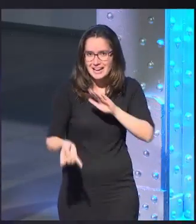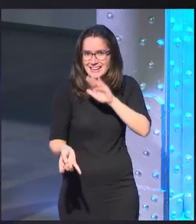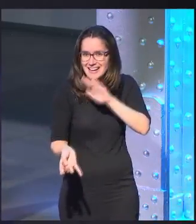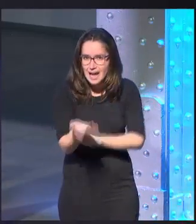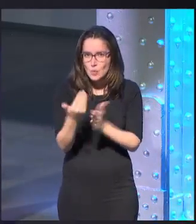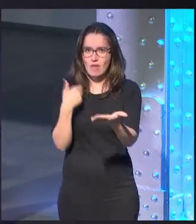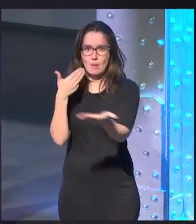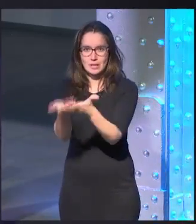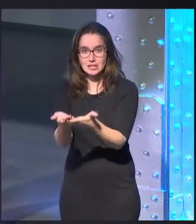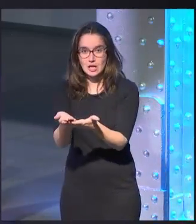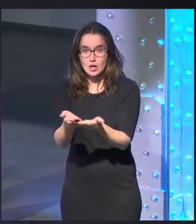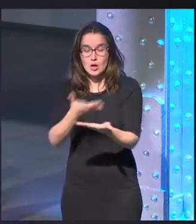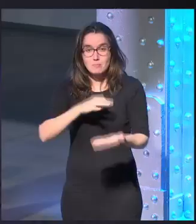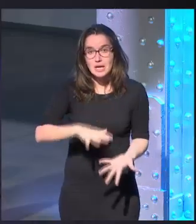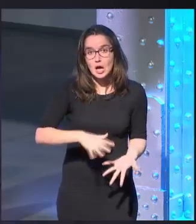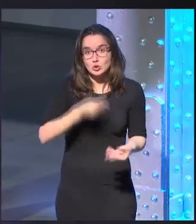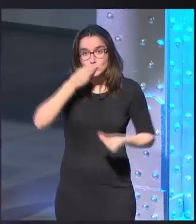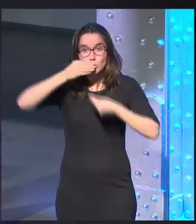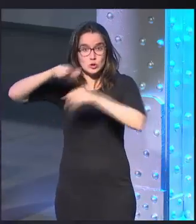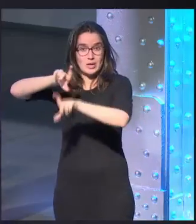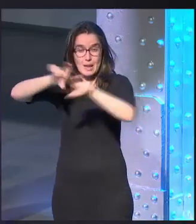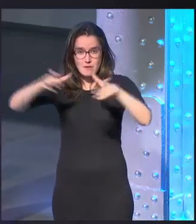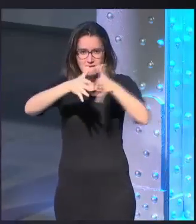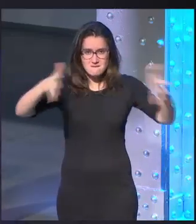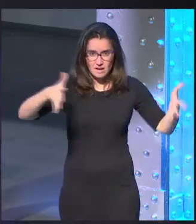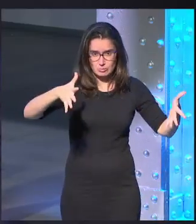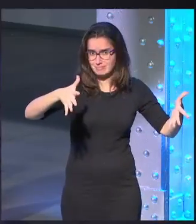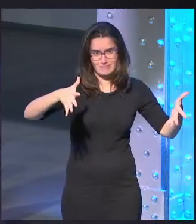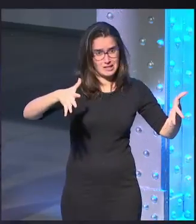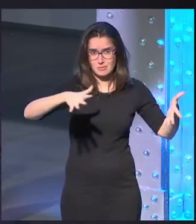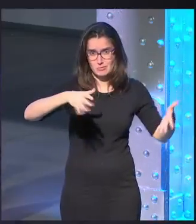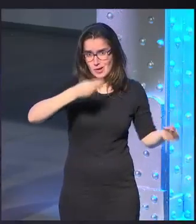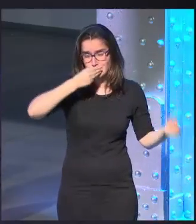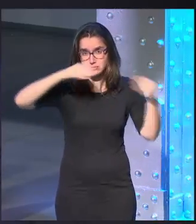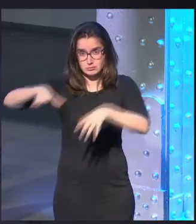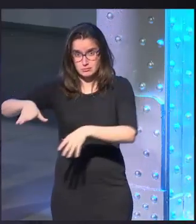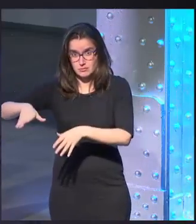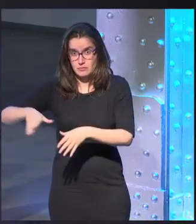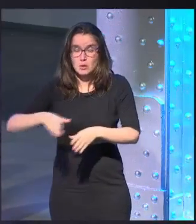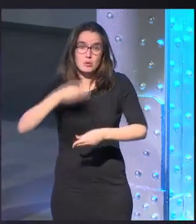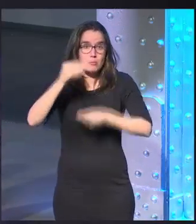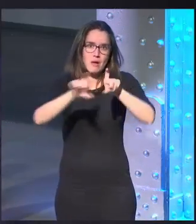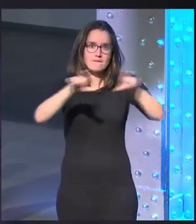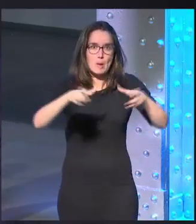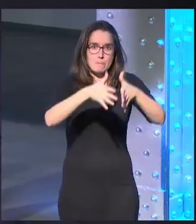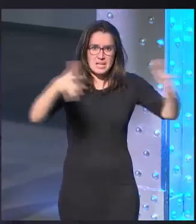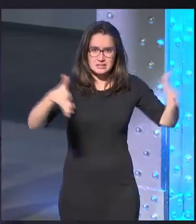para probablemente sustituir a las grandes empresas que van a entrar en discontinuidad antes de lo que ellos piensan.